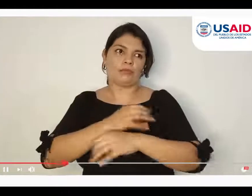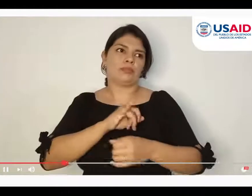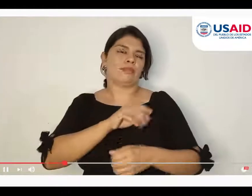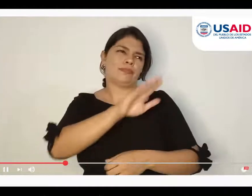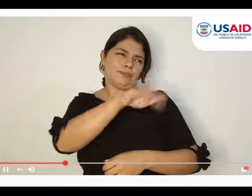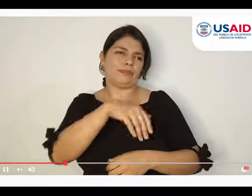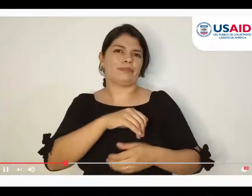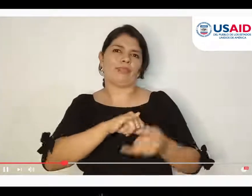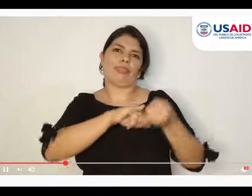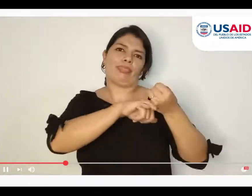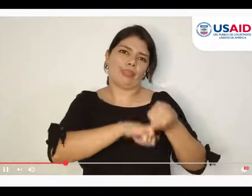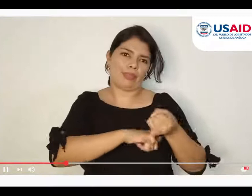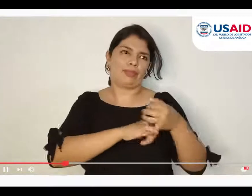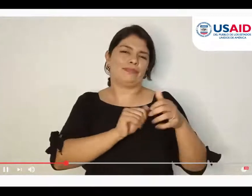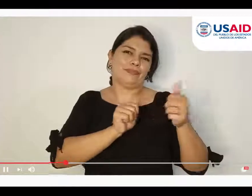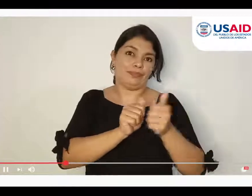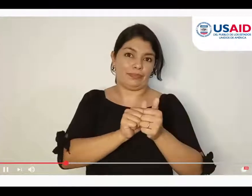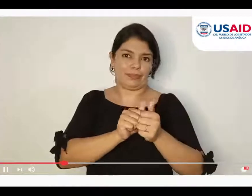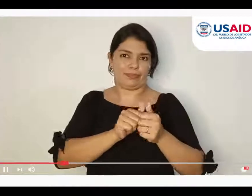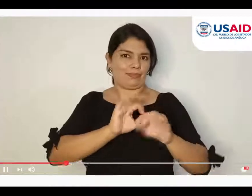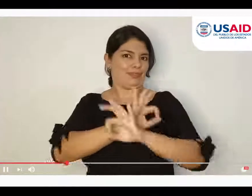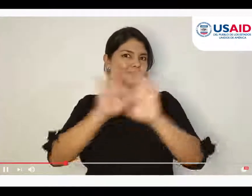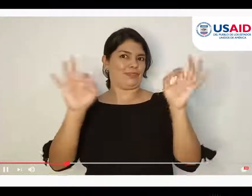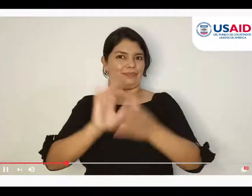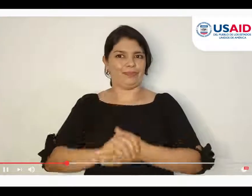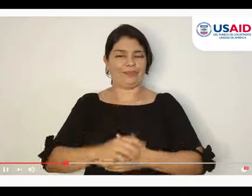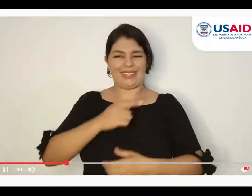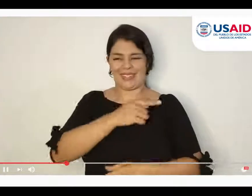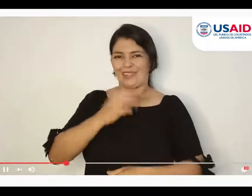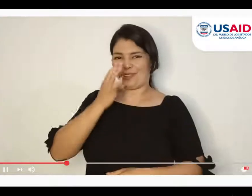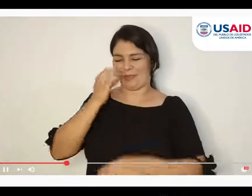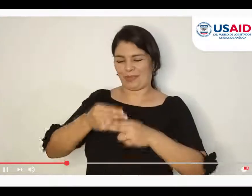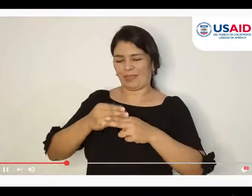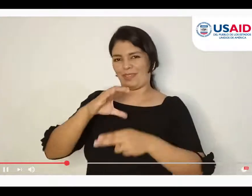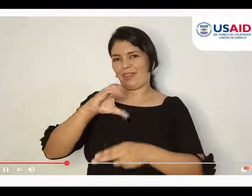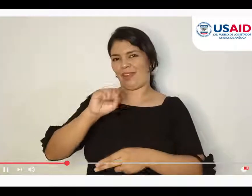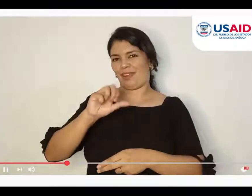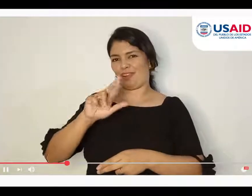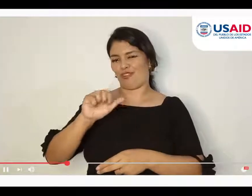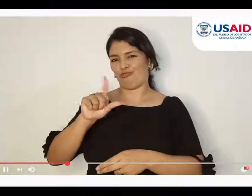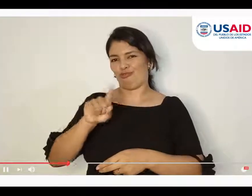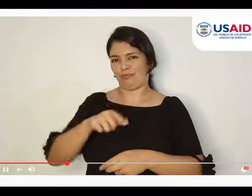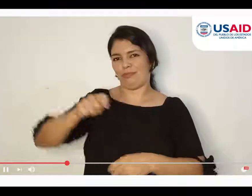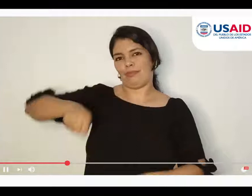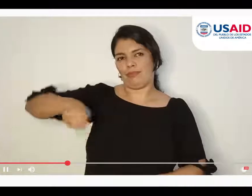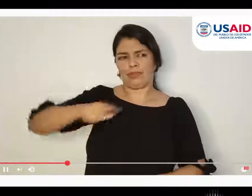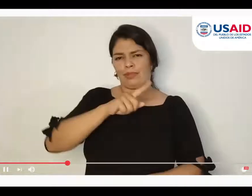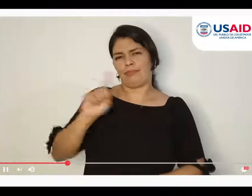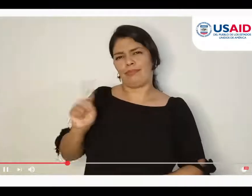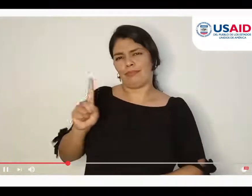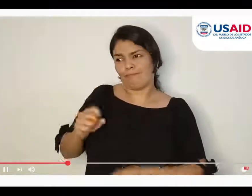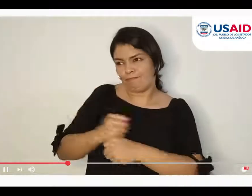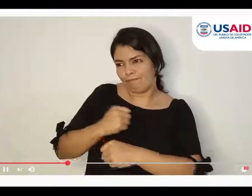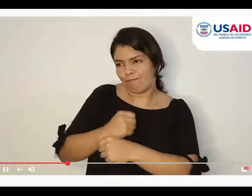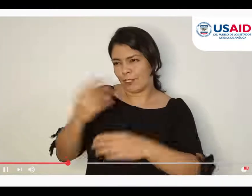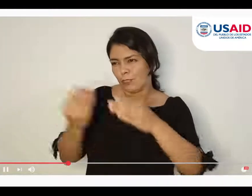tercero para realizar actividades cotidianas. Carlos Mario Jaramillo es abogado y lleva 20 años trabajando por la inclusión de las personas